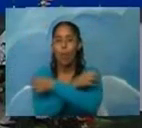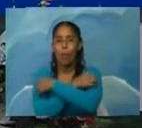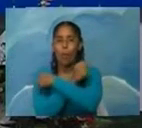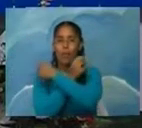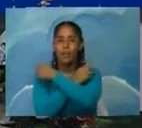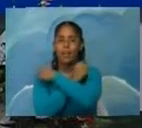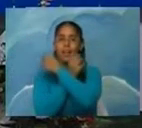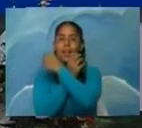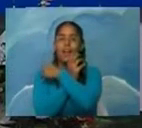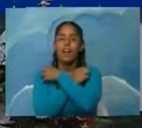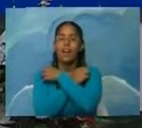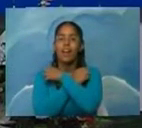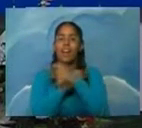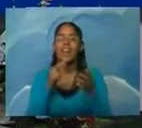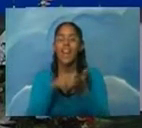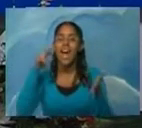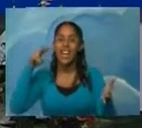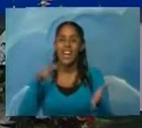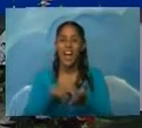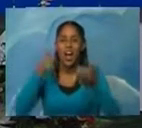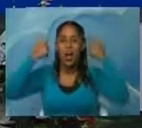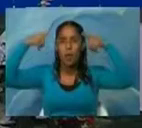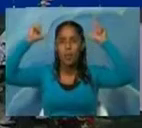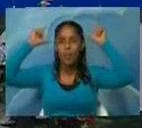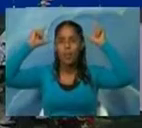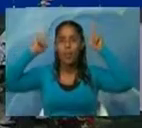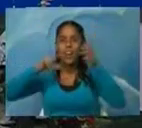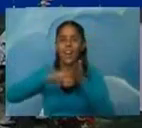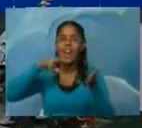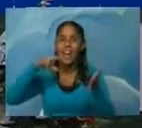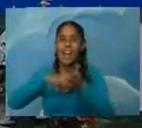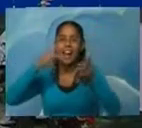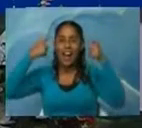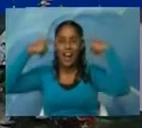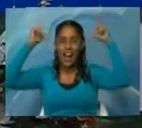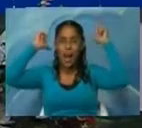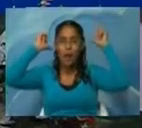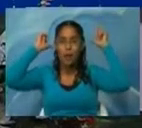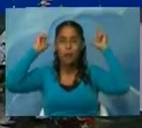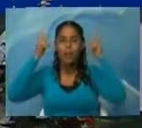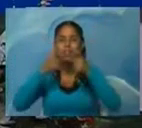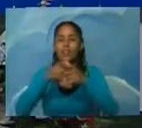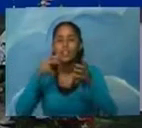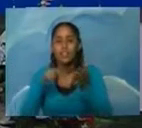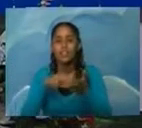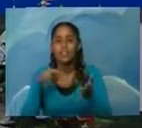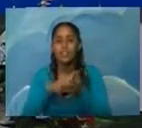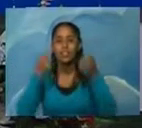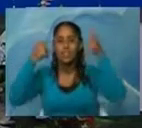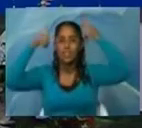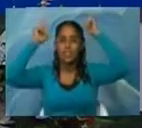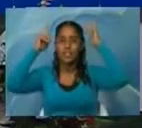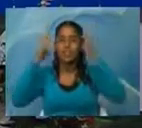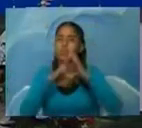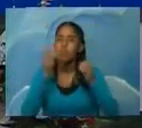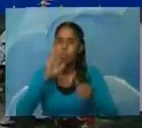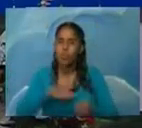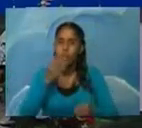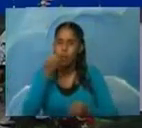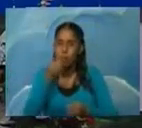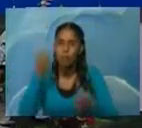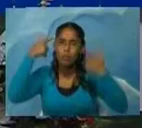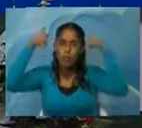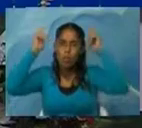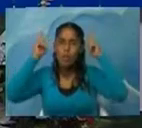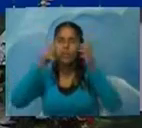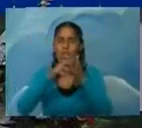La oveja. La cabra. La cabra. La cabra es la chiva. La chiva. Usted puede comerse el buey. Usted se puede